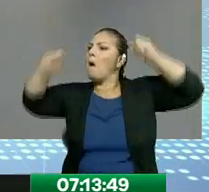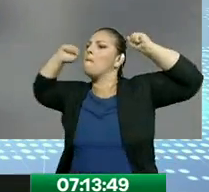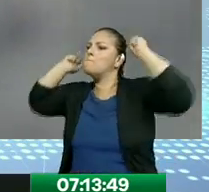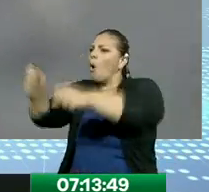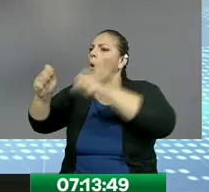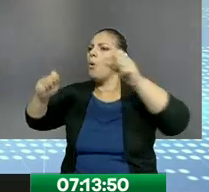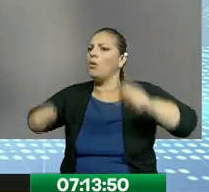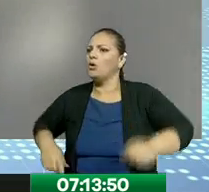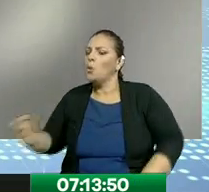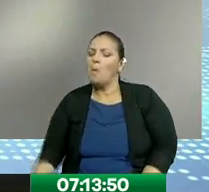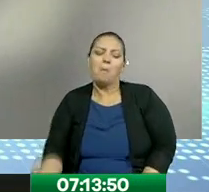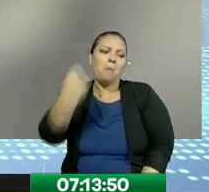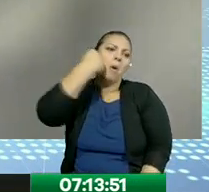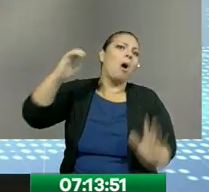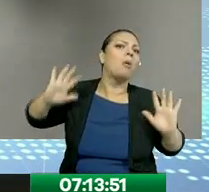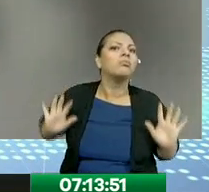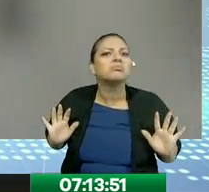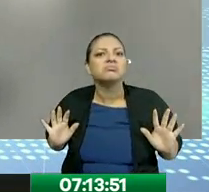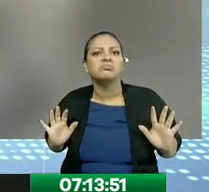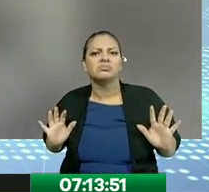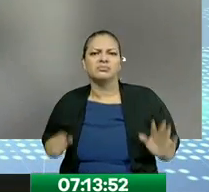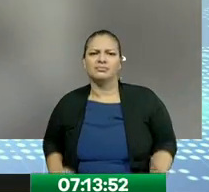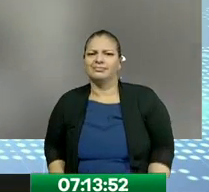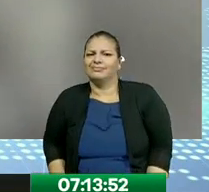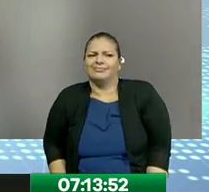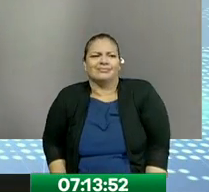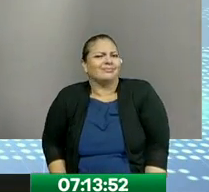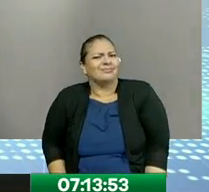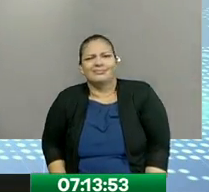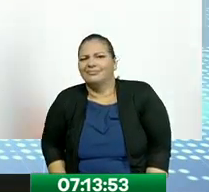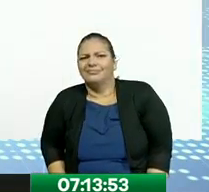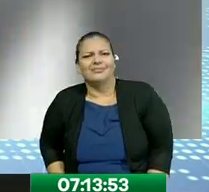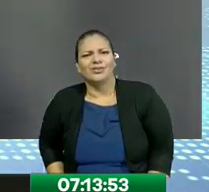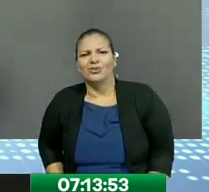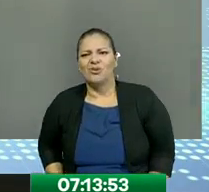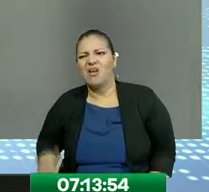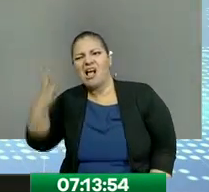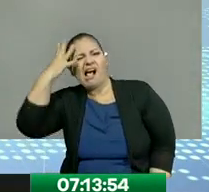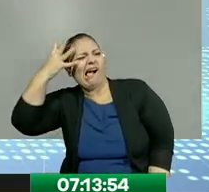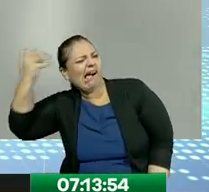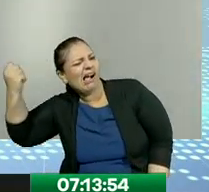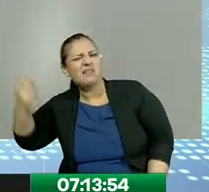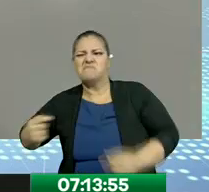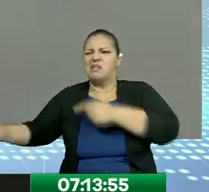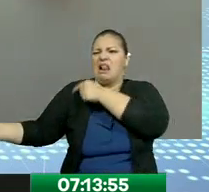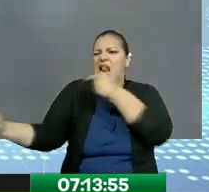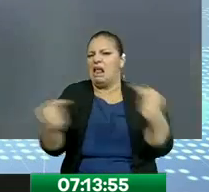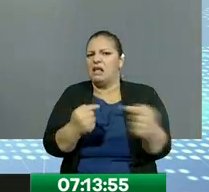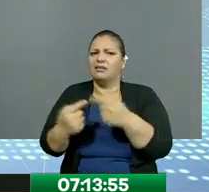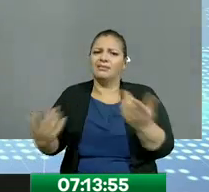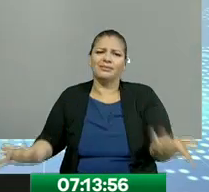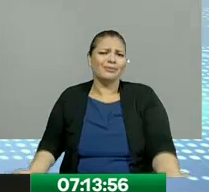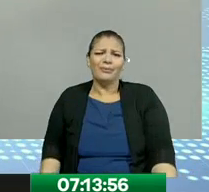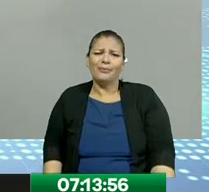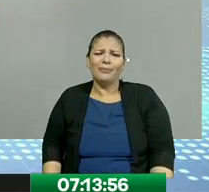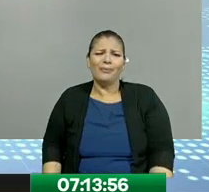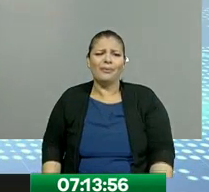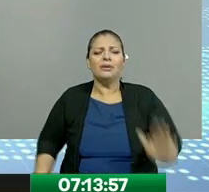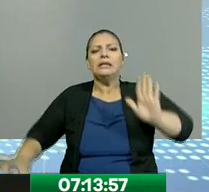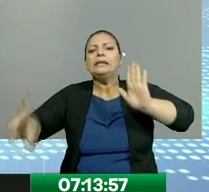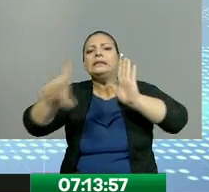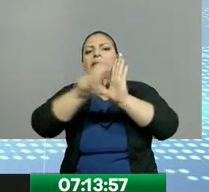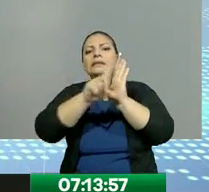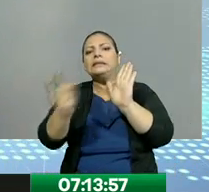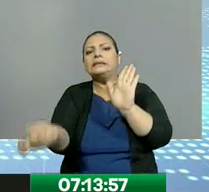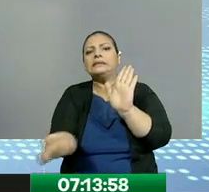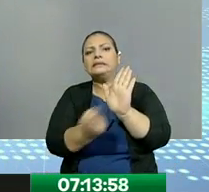nuestras diferencias a punta de golpe, de piedra, de palo y de arrastrarnos y de fustigarnos. Esa no es la manera.